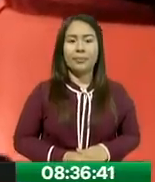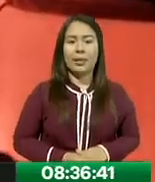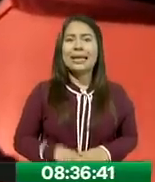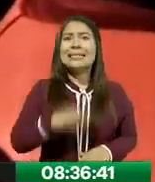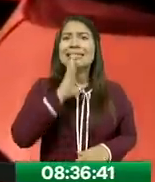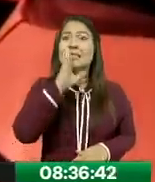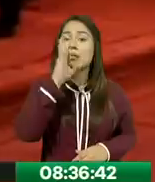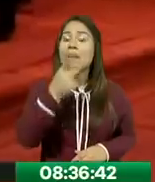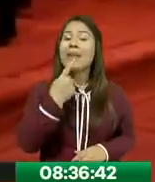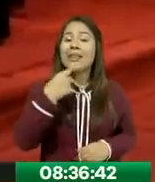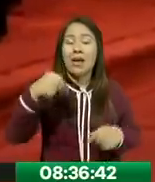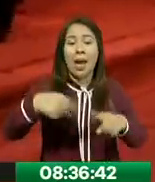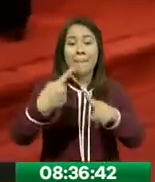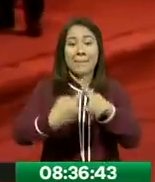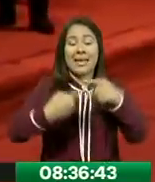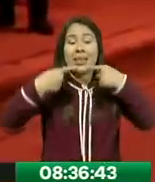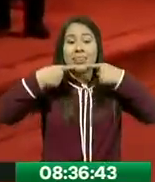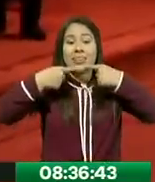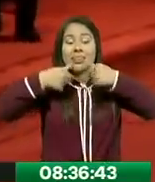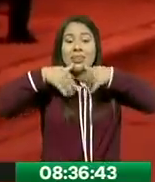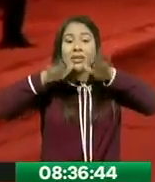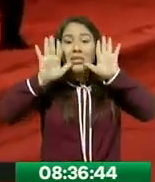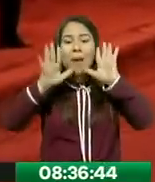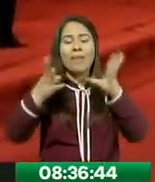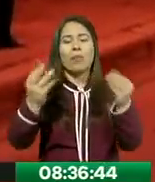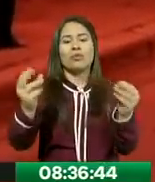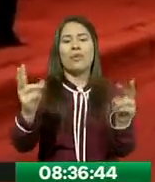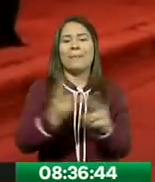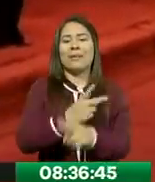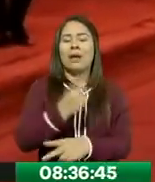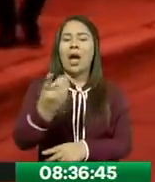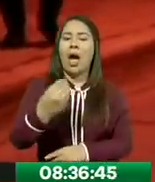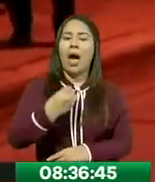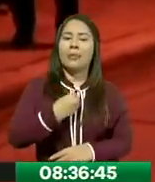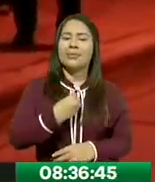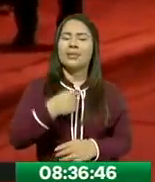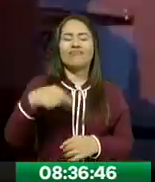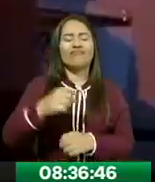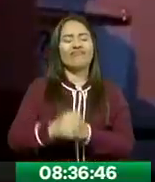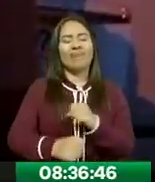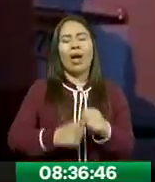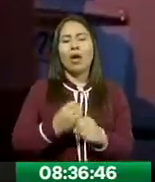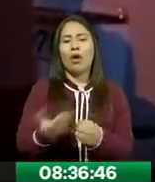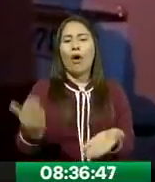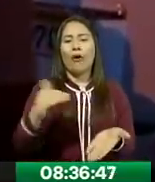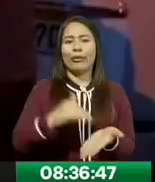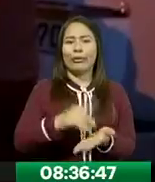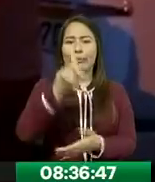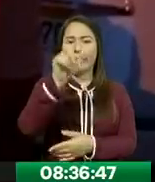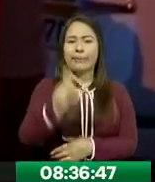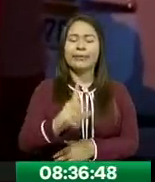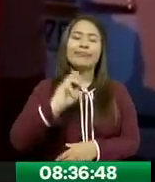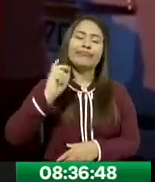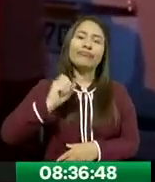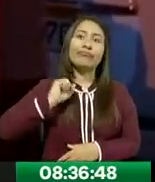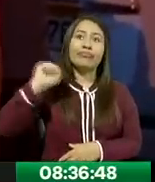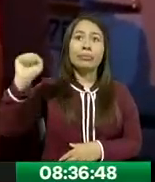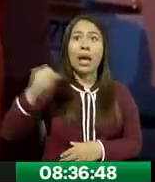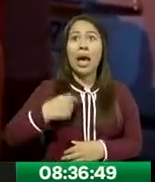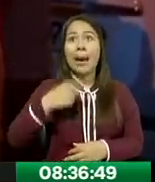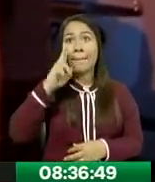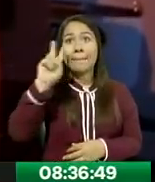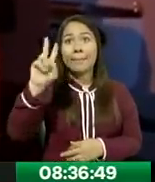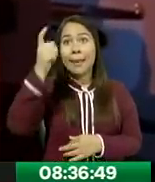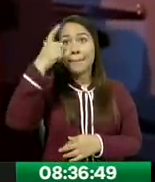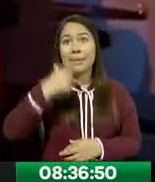Siempre se ha dicho que diciembre es el mes de los suicidios y este no parece ser un año diferente. En esta ocasión, la muerte tocó a la puerta de